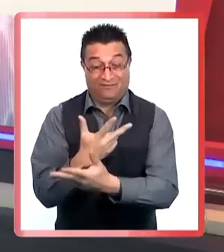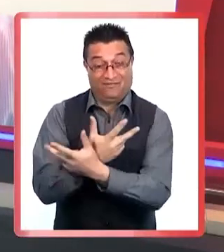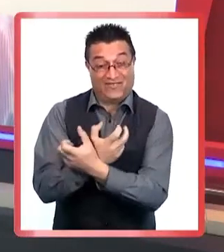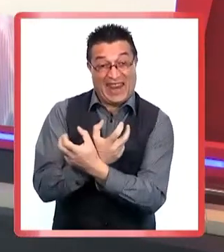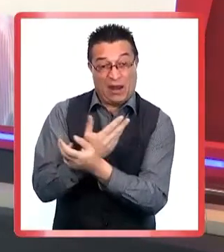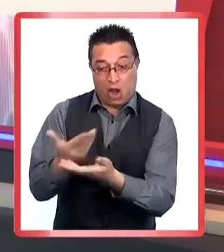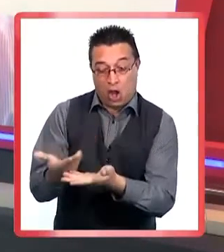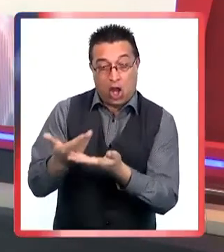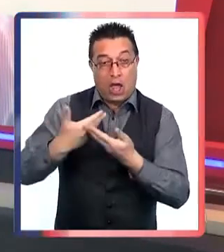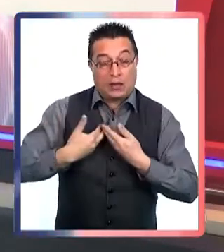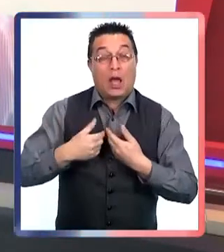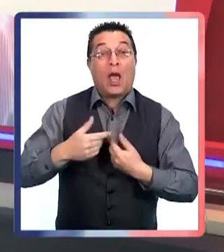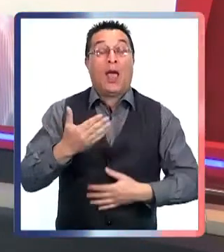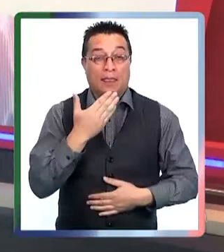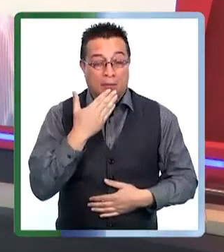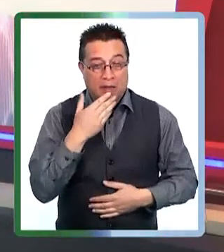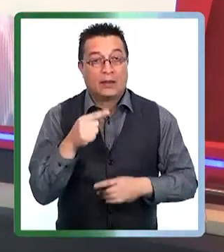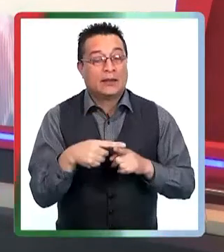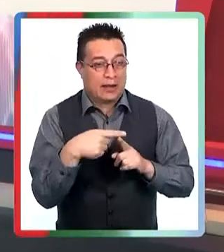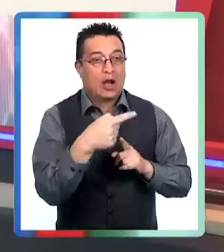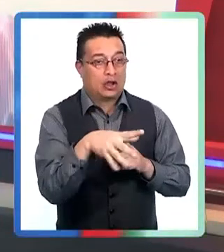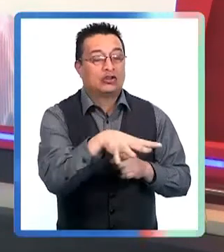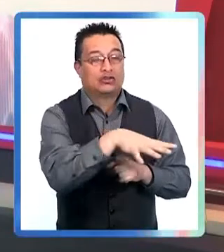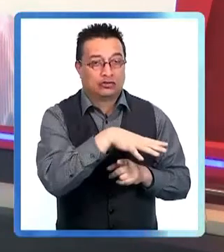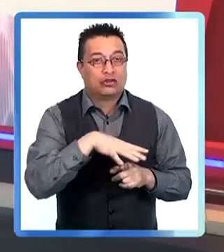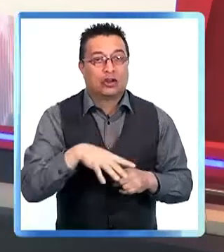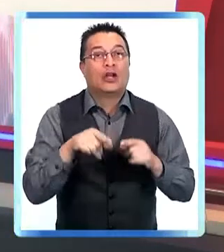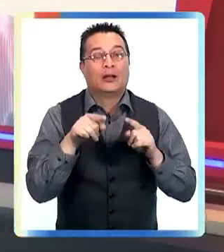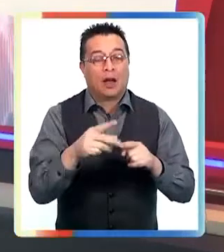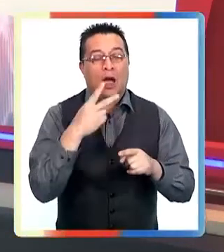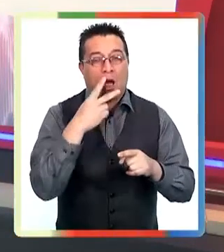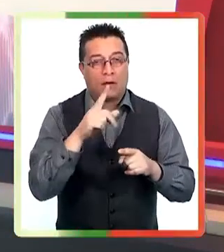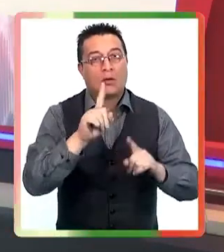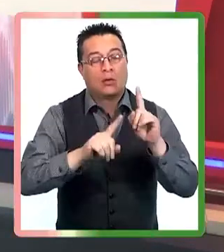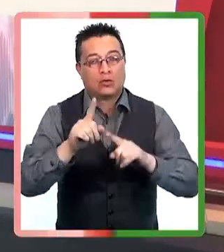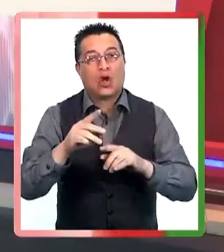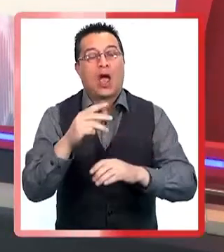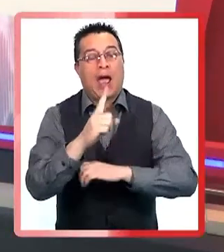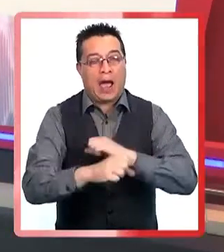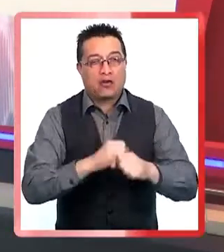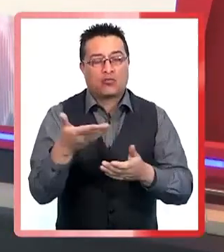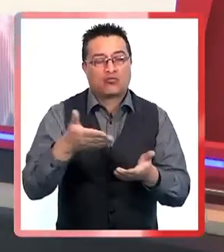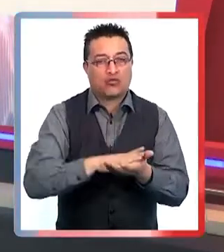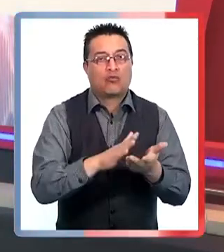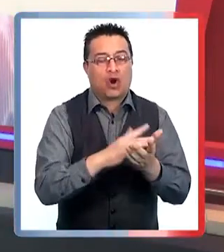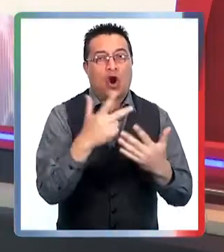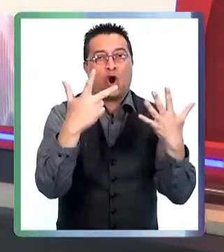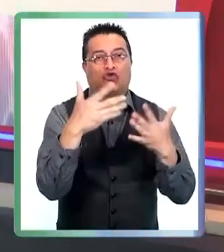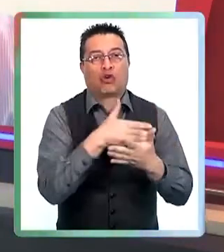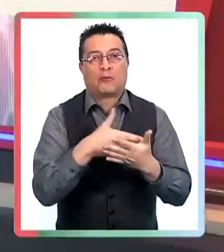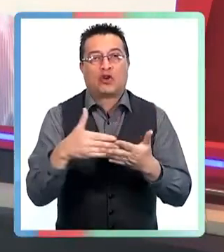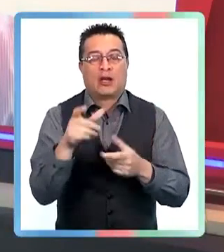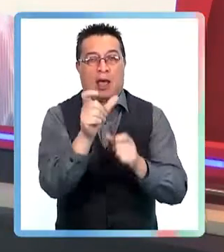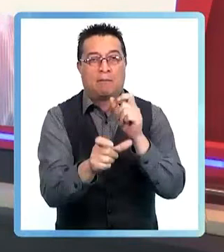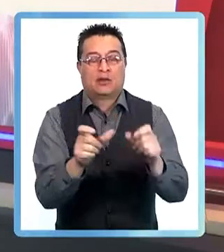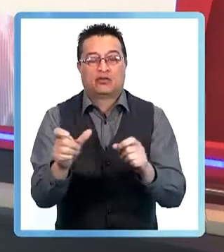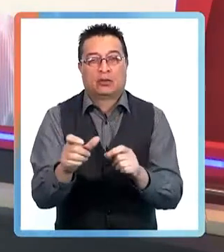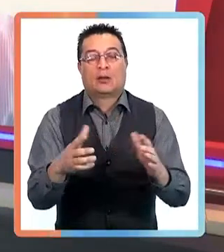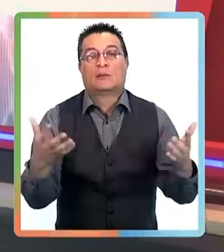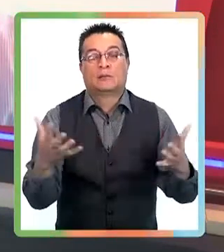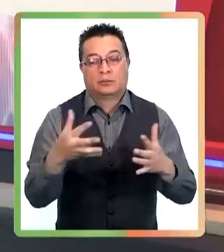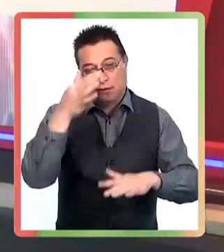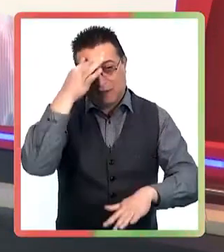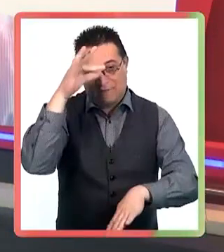sí misma, como usted ha dicho, sino también a su entorno. Porque si miramos las estadísticas y vemos que al año, por ejemplo, mueren 8 millones de personas